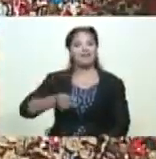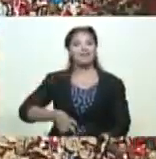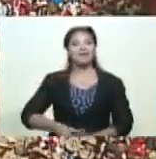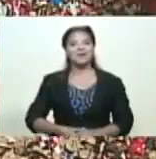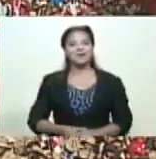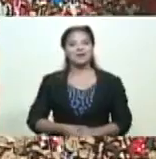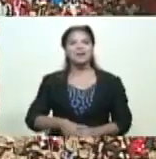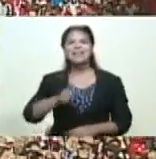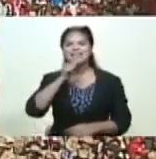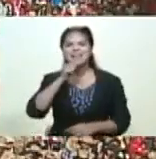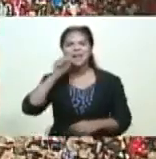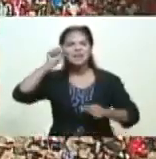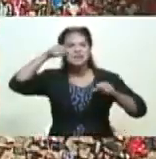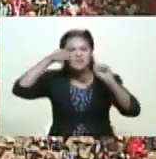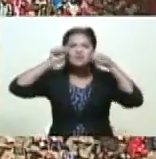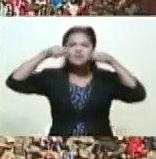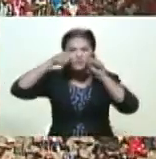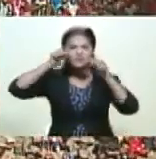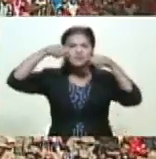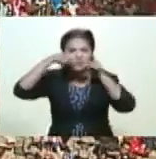¿Y la Chilindrina?